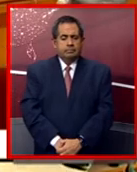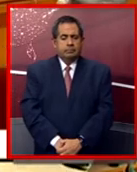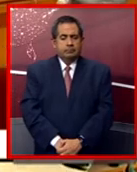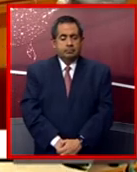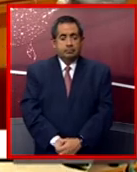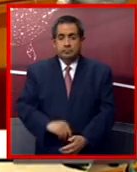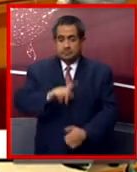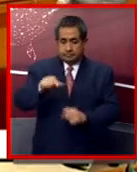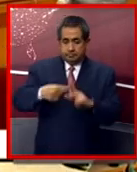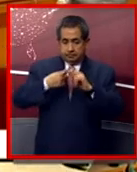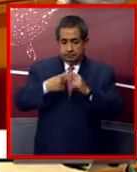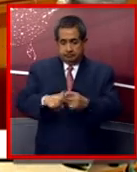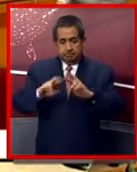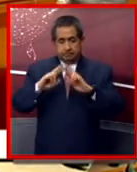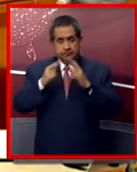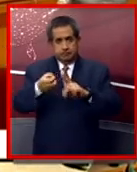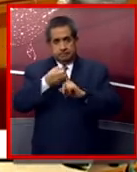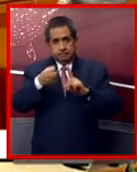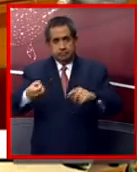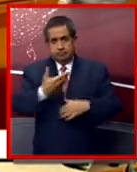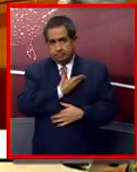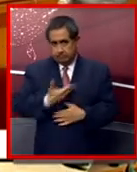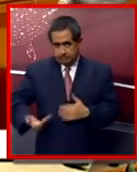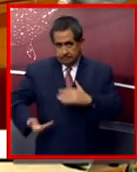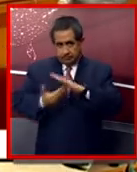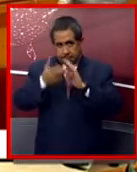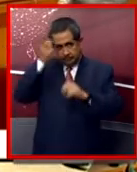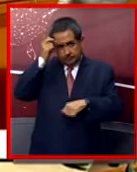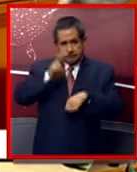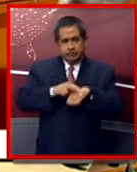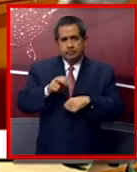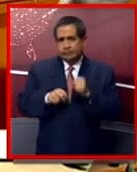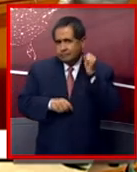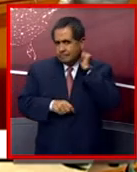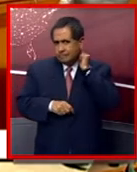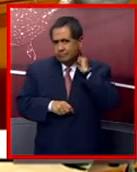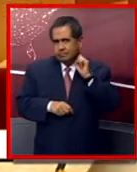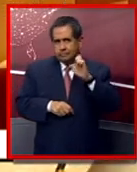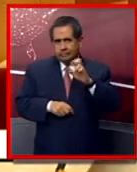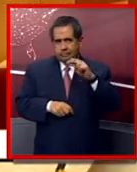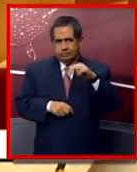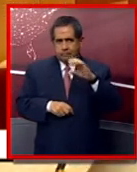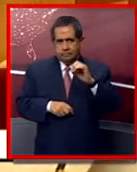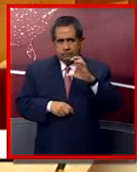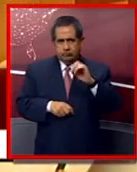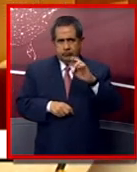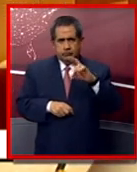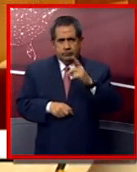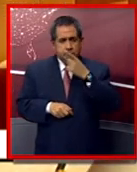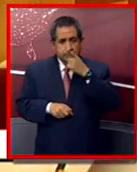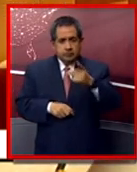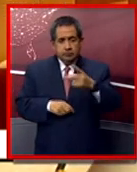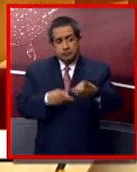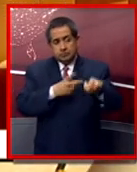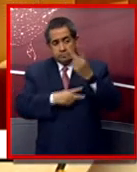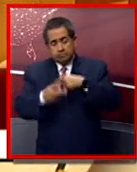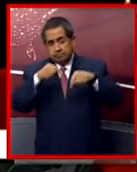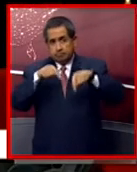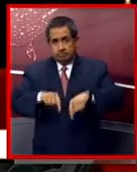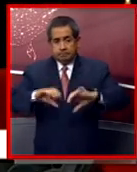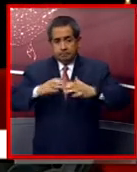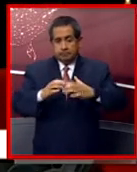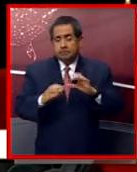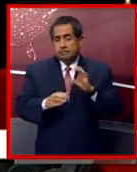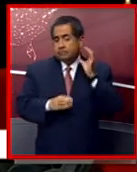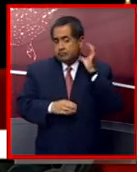Al iniciar la sesión solemne, el presidente de la mesa directiva, senador Ernesto Cordero Arroyo, consideró que la asistencia del mandatario a la Cámara de